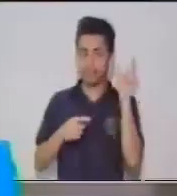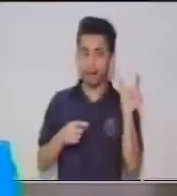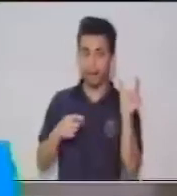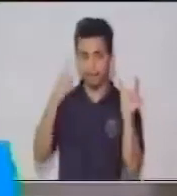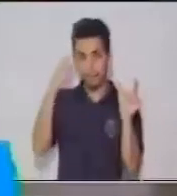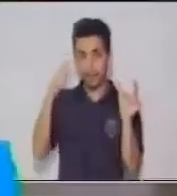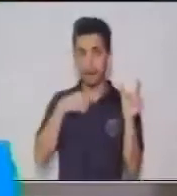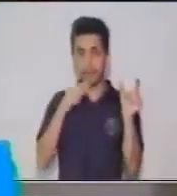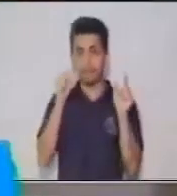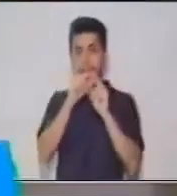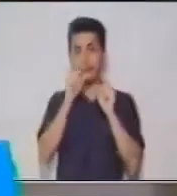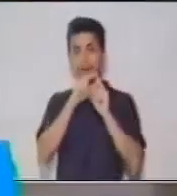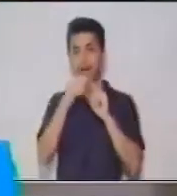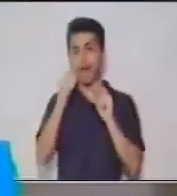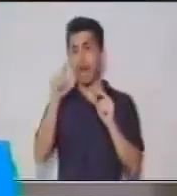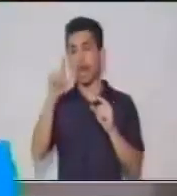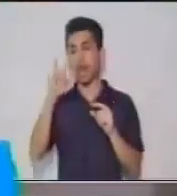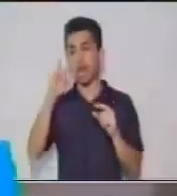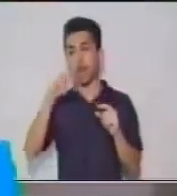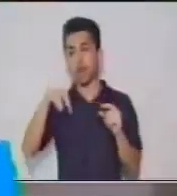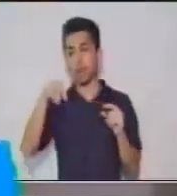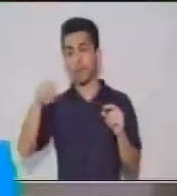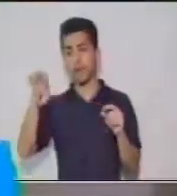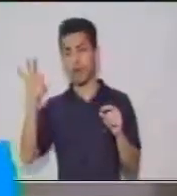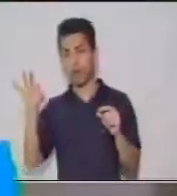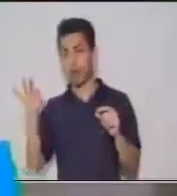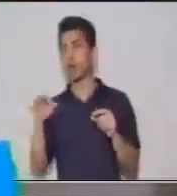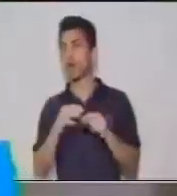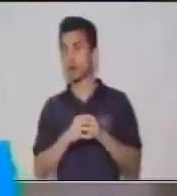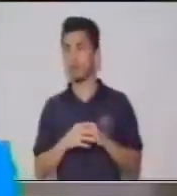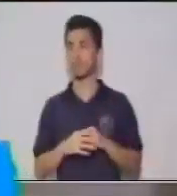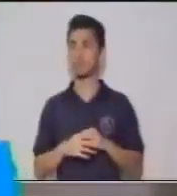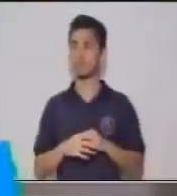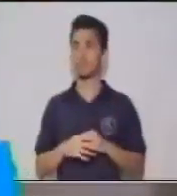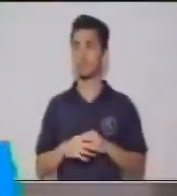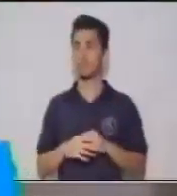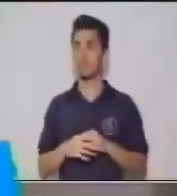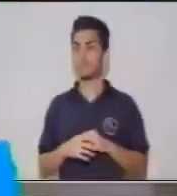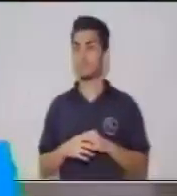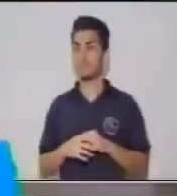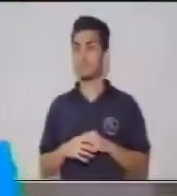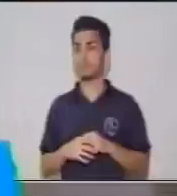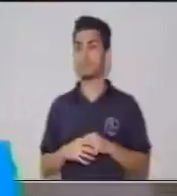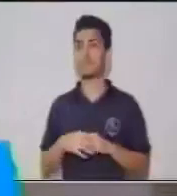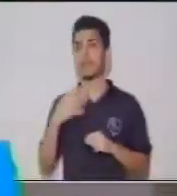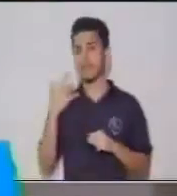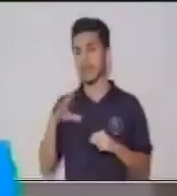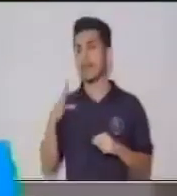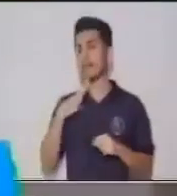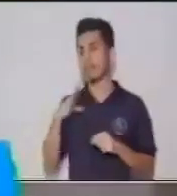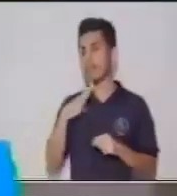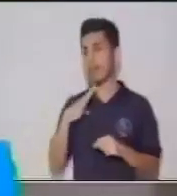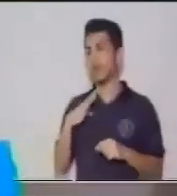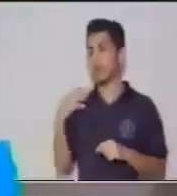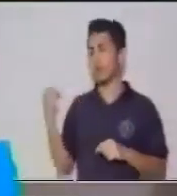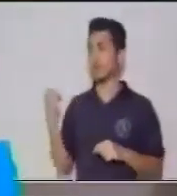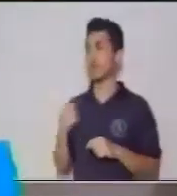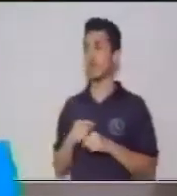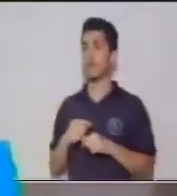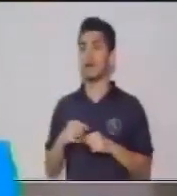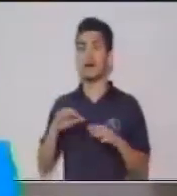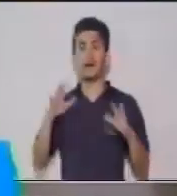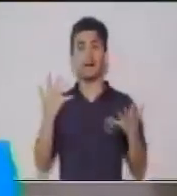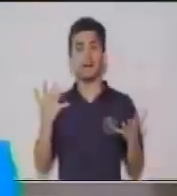nuestra palabra, de nuestro lexema. Muy bien, ya trabajamos, hemos aprendido algo